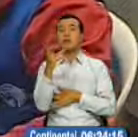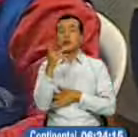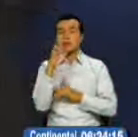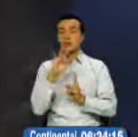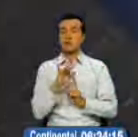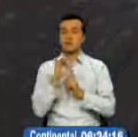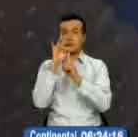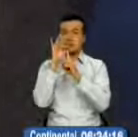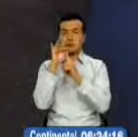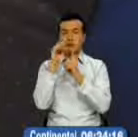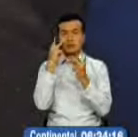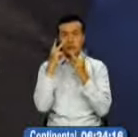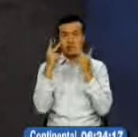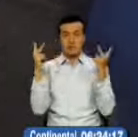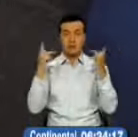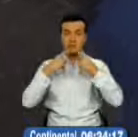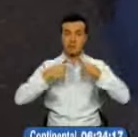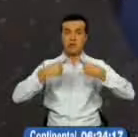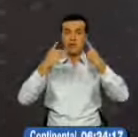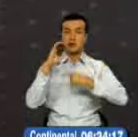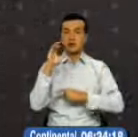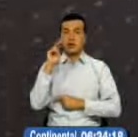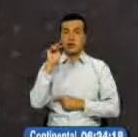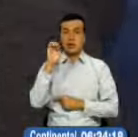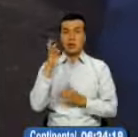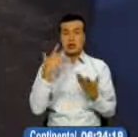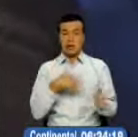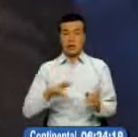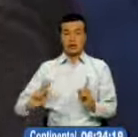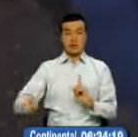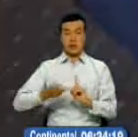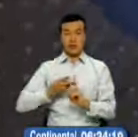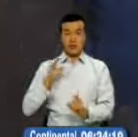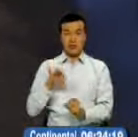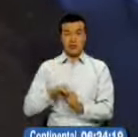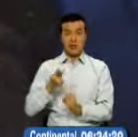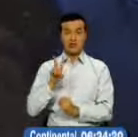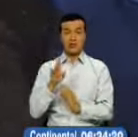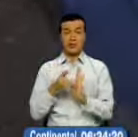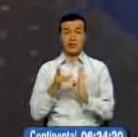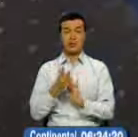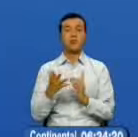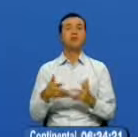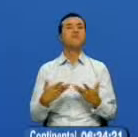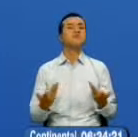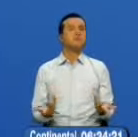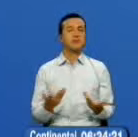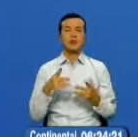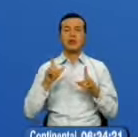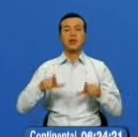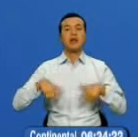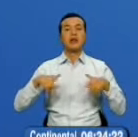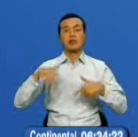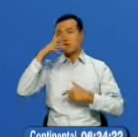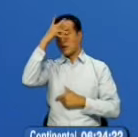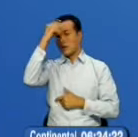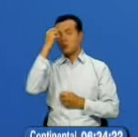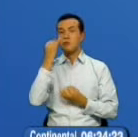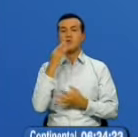significativa. Los valores de hechos públicos por el CNE tras la segunda vuelta del pasado 2 de abril fueron Lenín Moreno Jorge